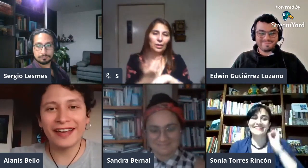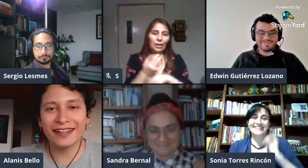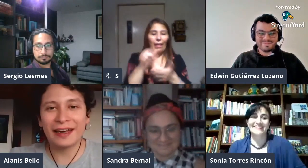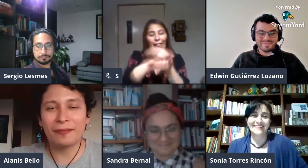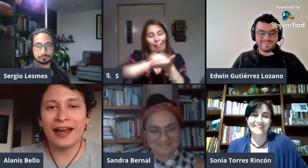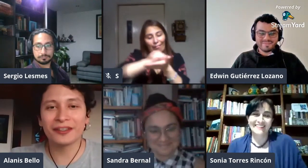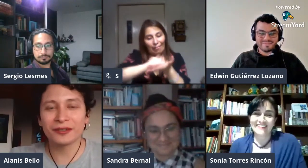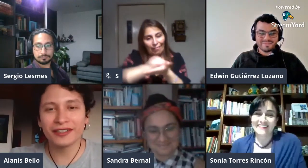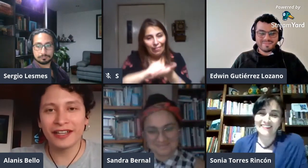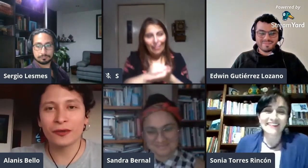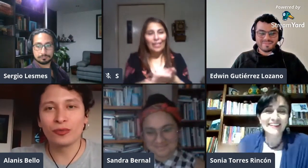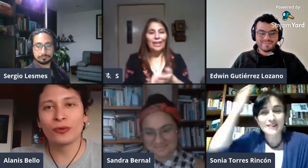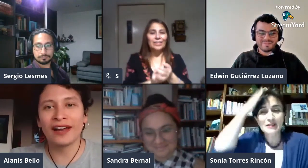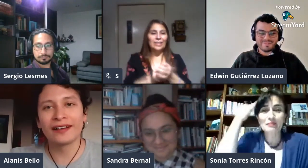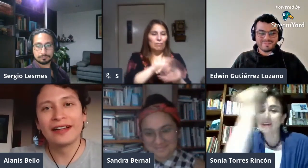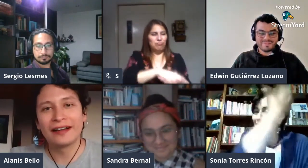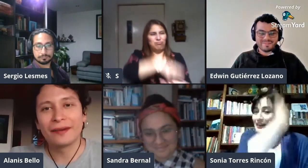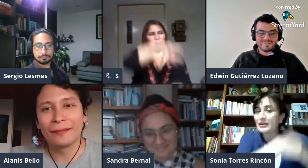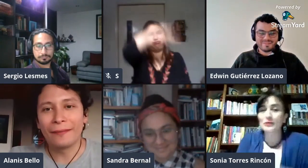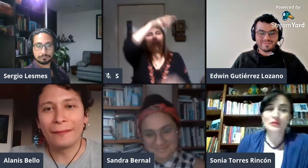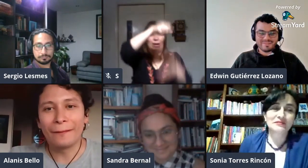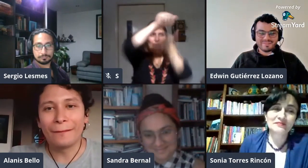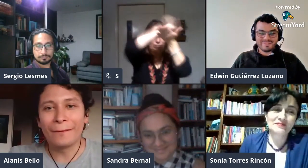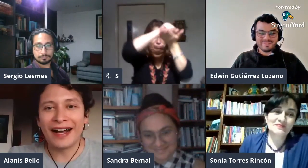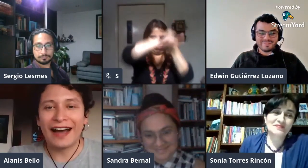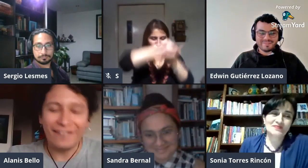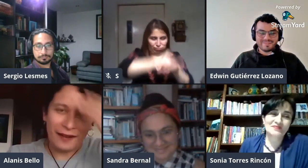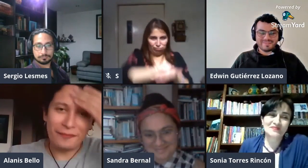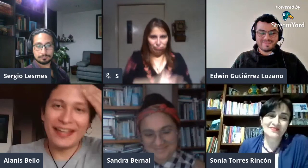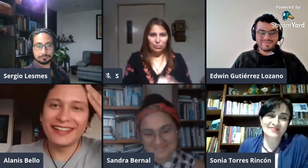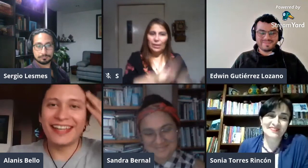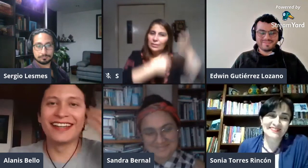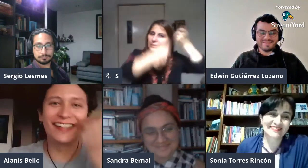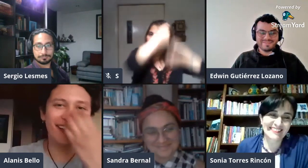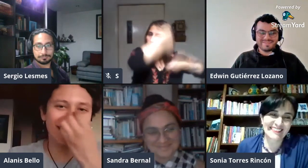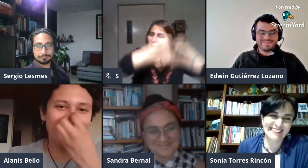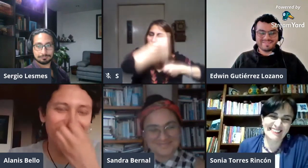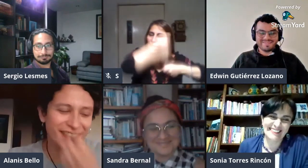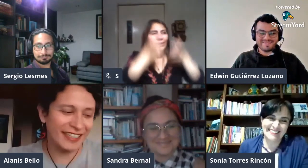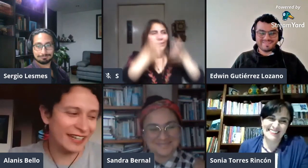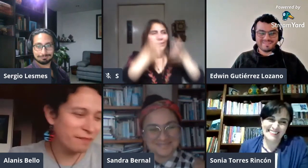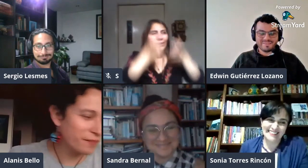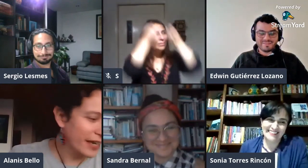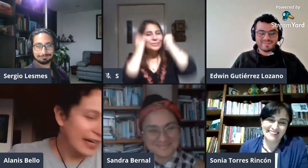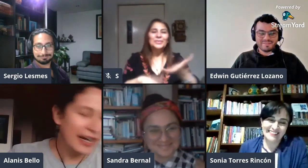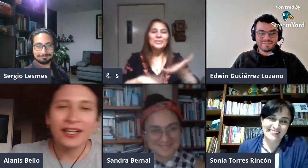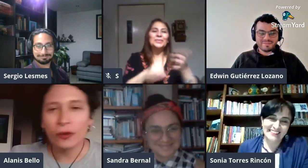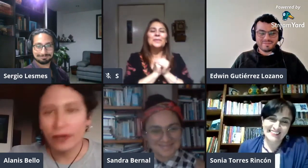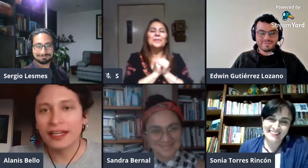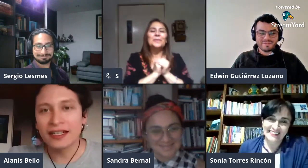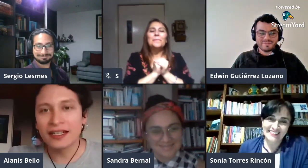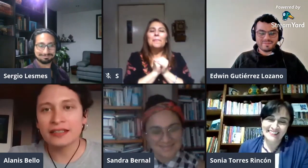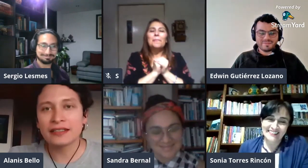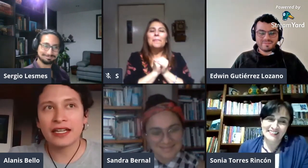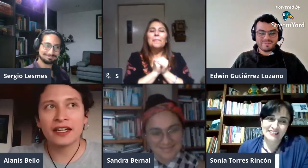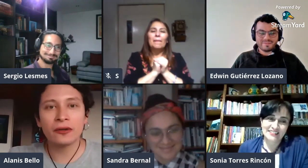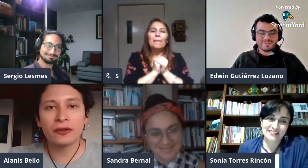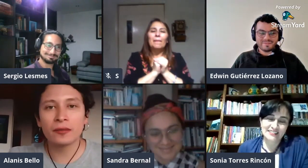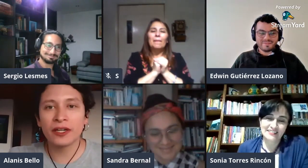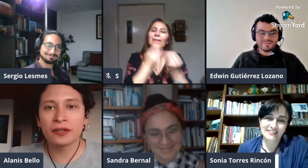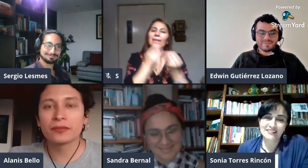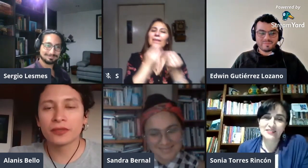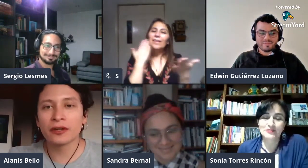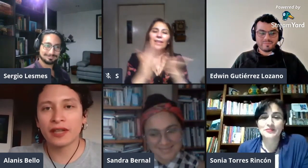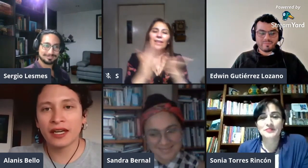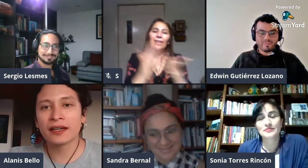la montaña de platos que se acumula. Hacen peinar a uno. Macabramente en la cocina. No, gracias en serio